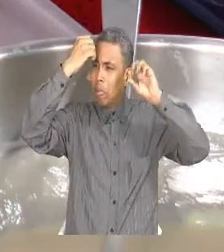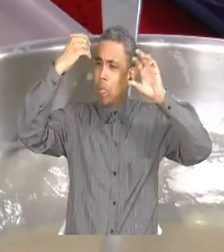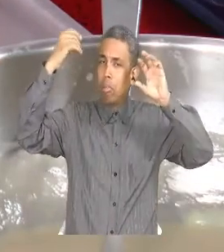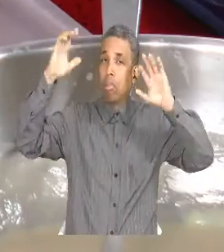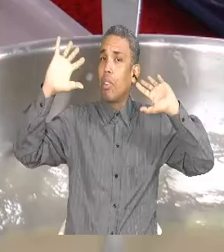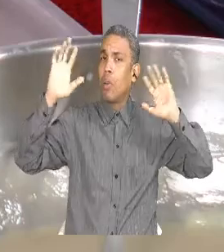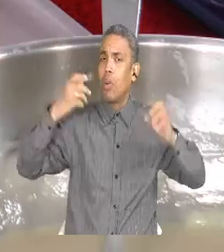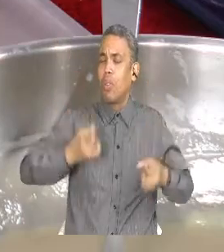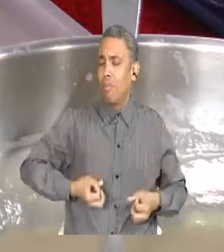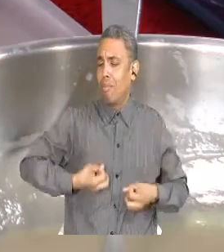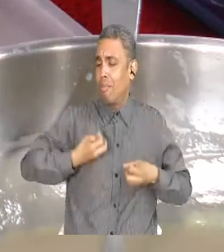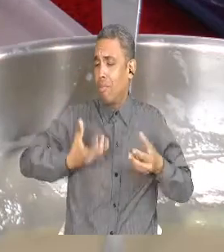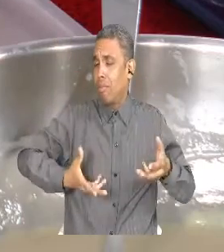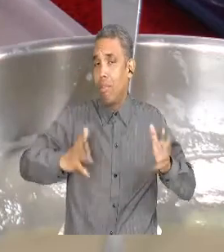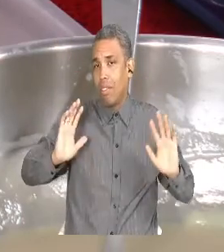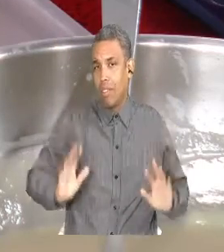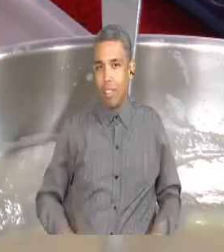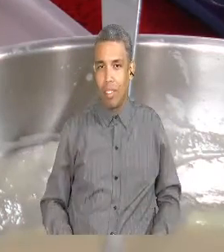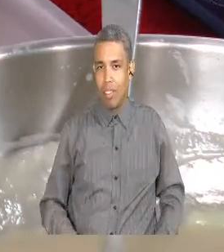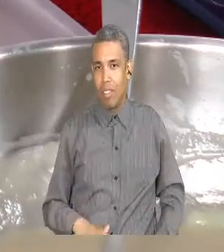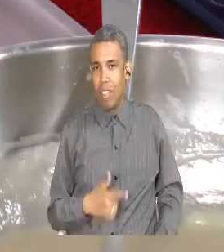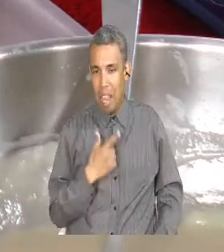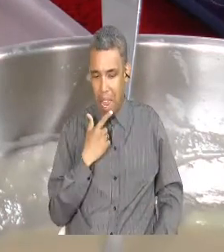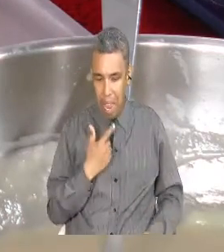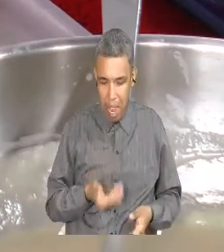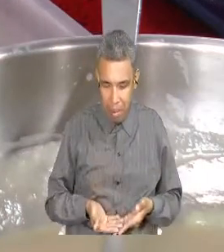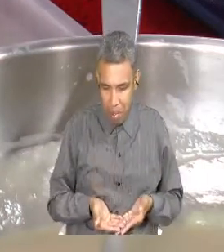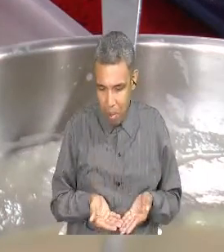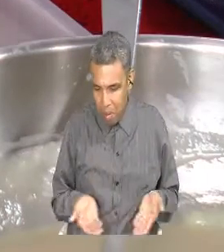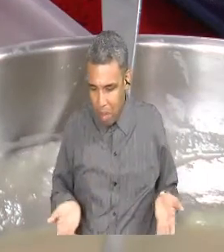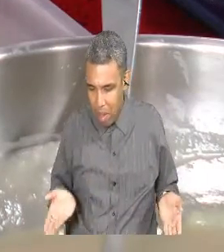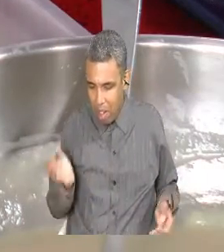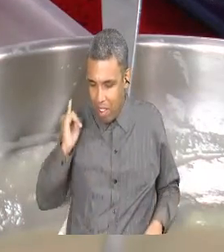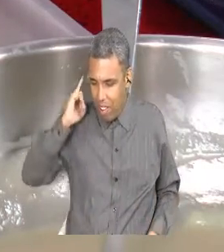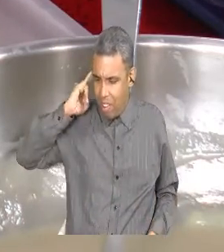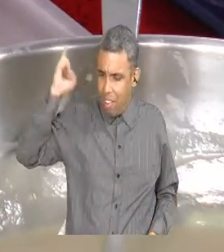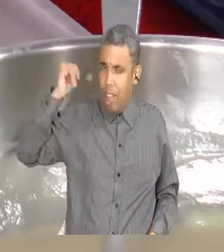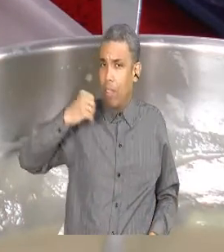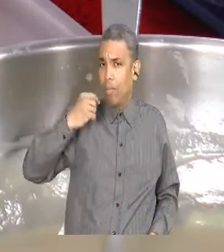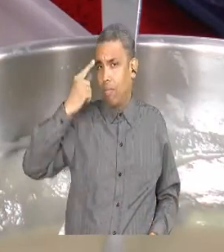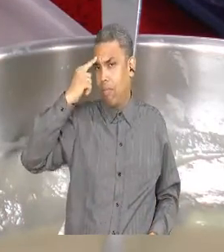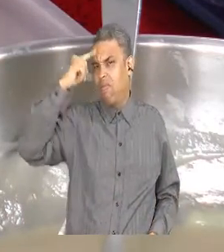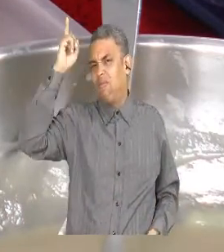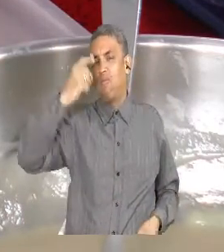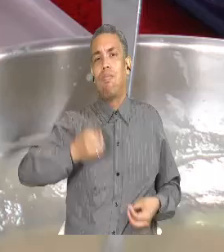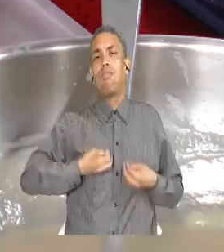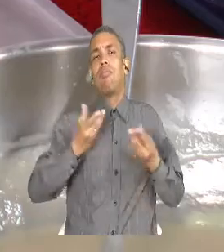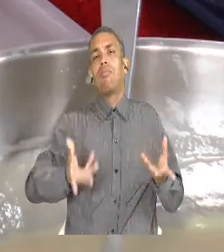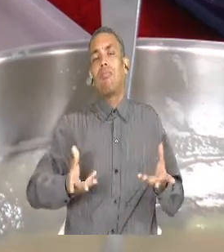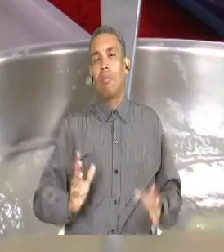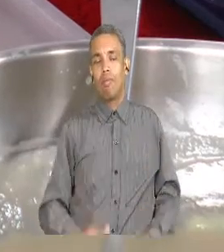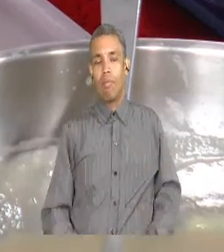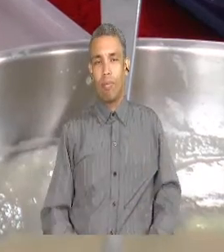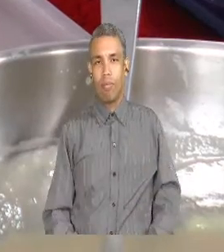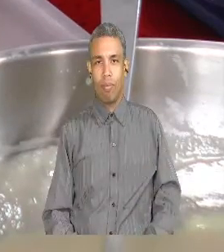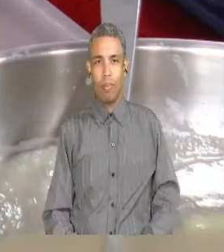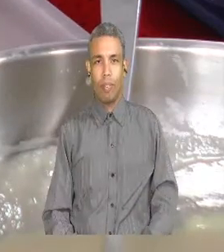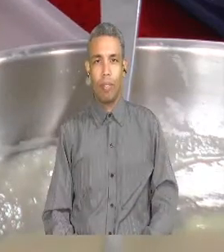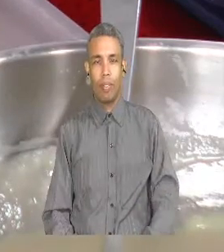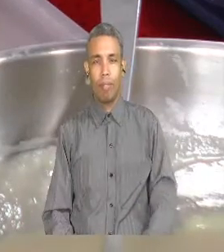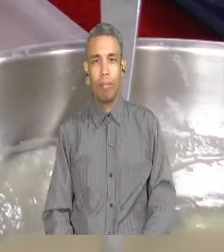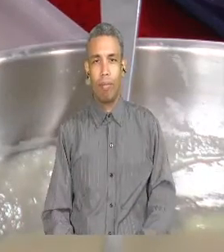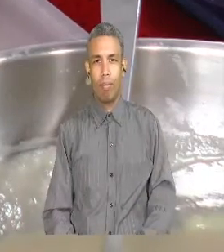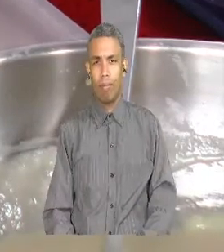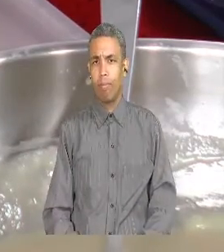nace presentarla. Entonces eso es ya ingenio de cada cocinero, en este caso de las amas de